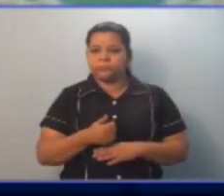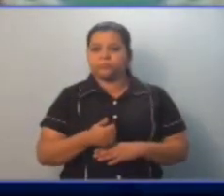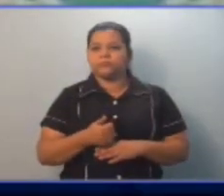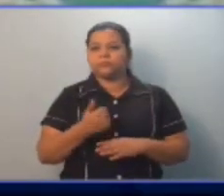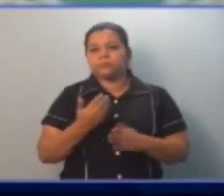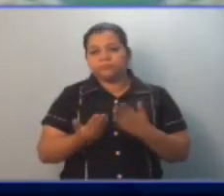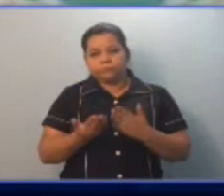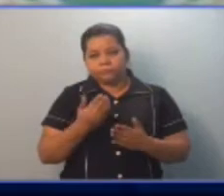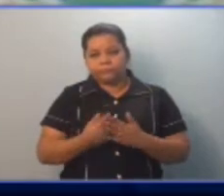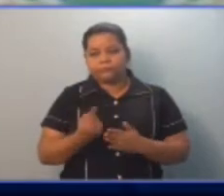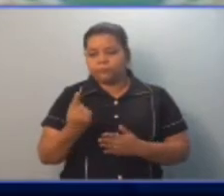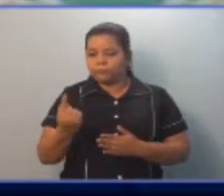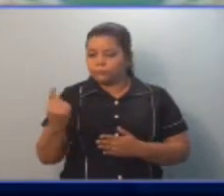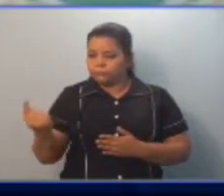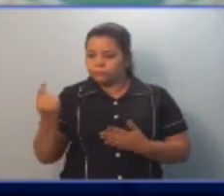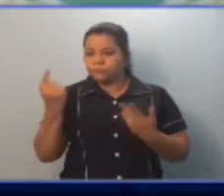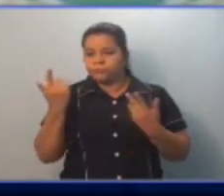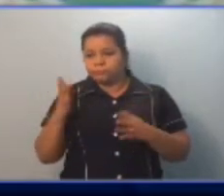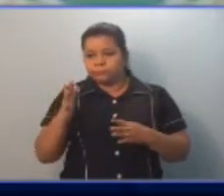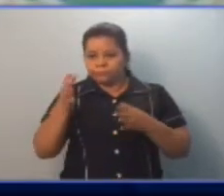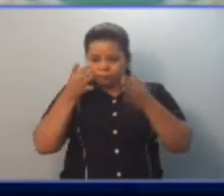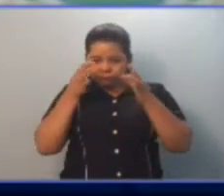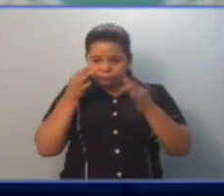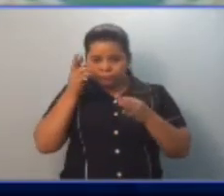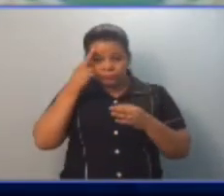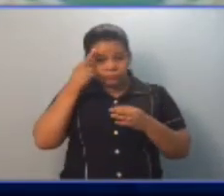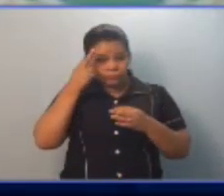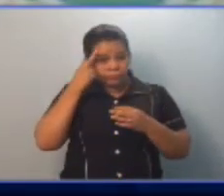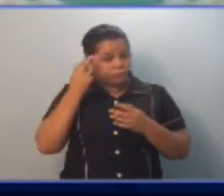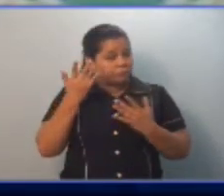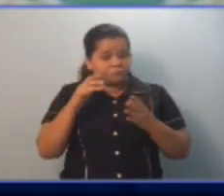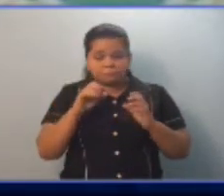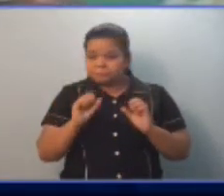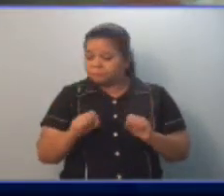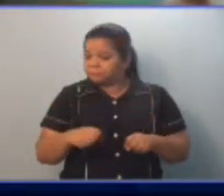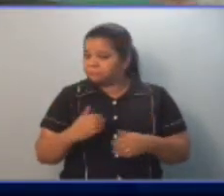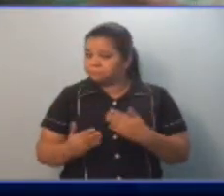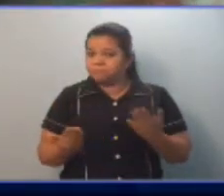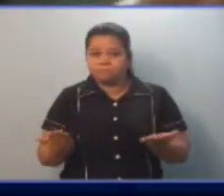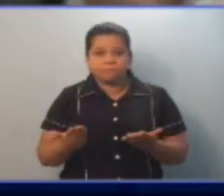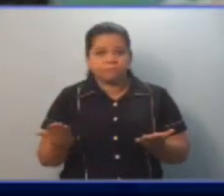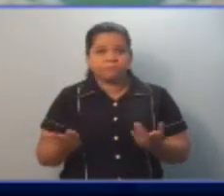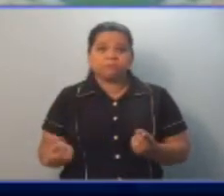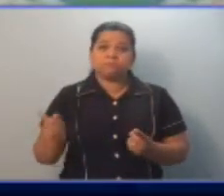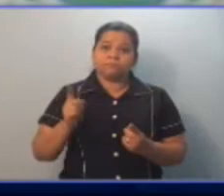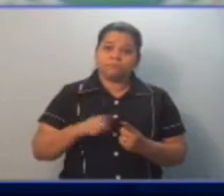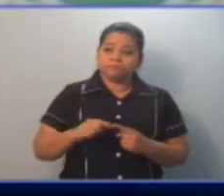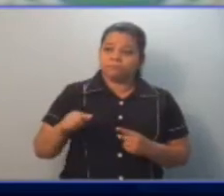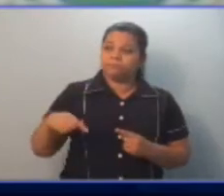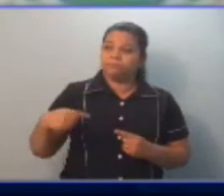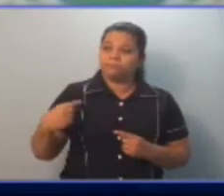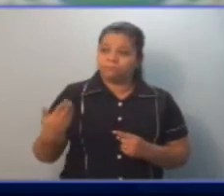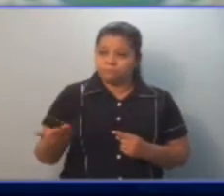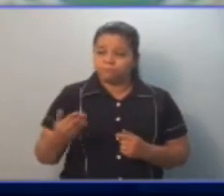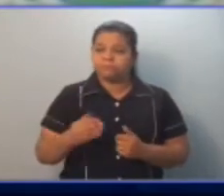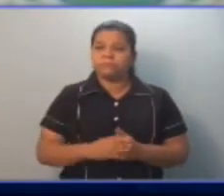suplentes consideraban de que las razones de la recusación no procedían, entonces hasta entonces una resolución definitiva